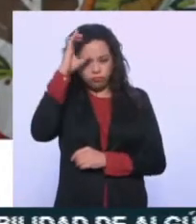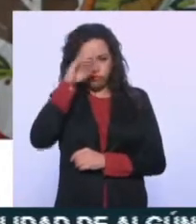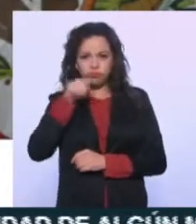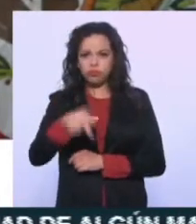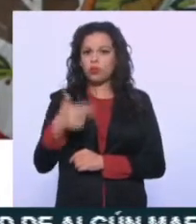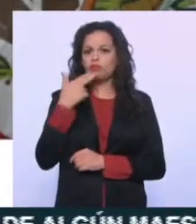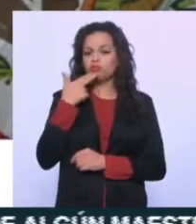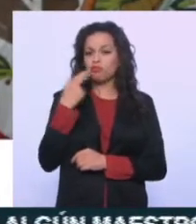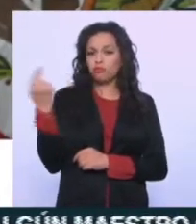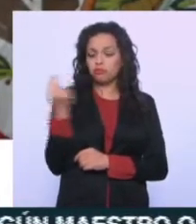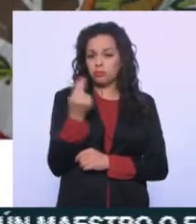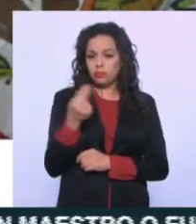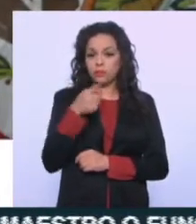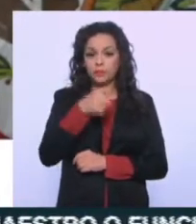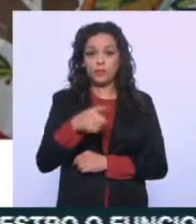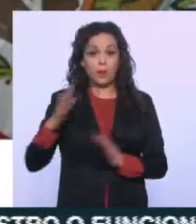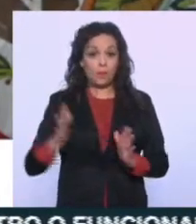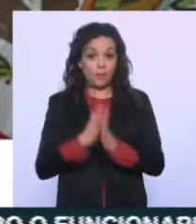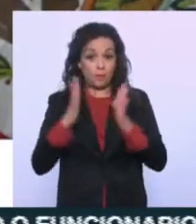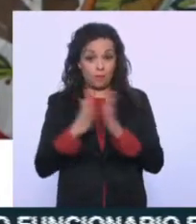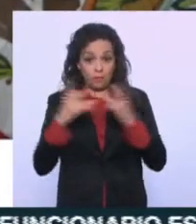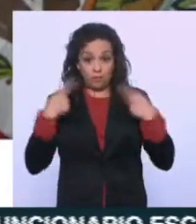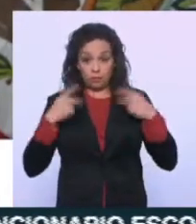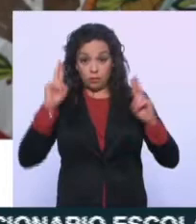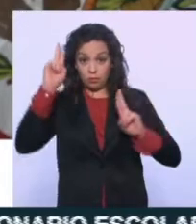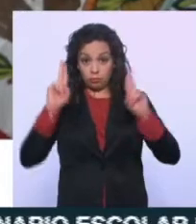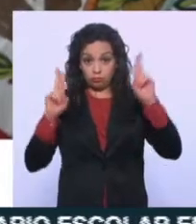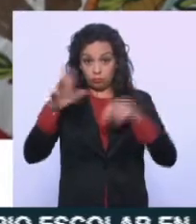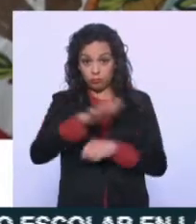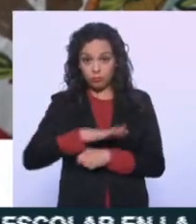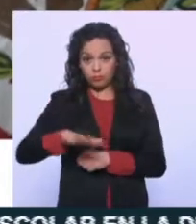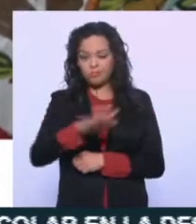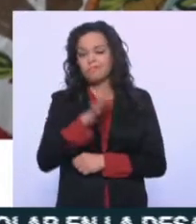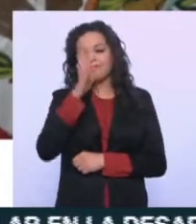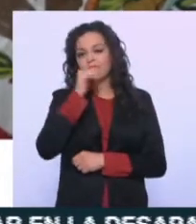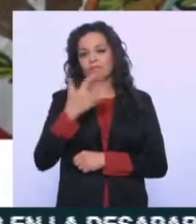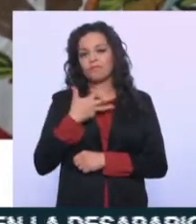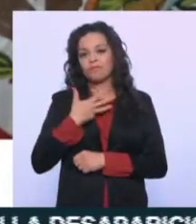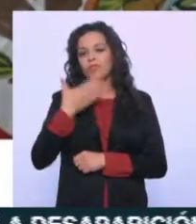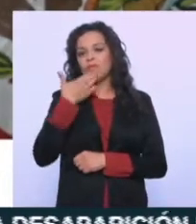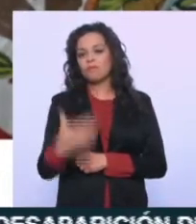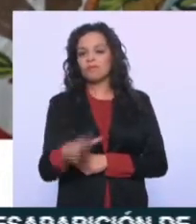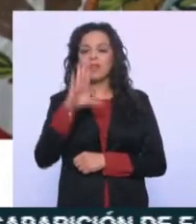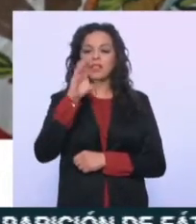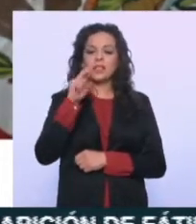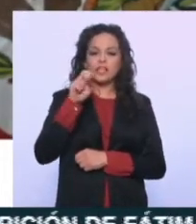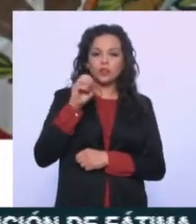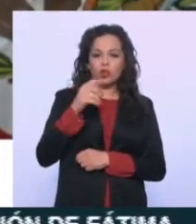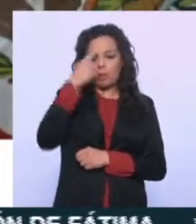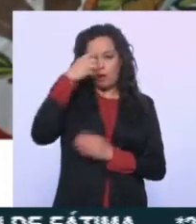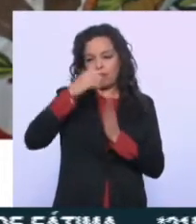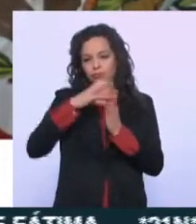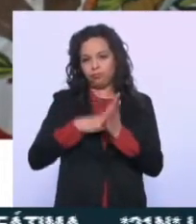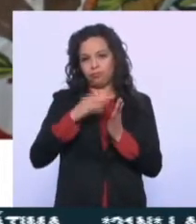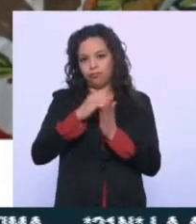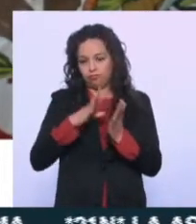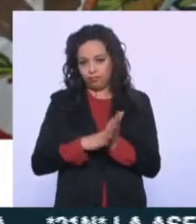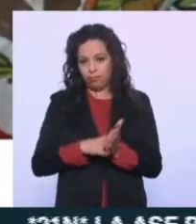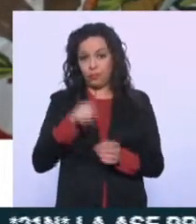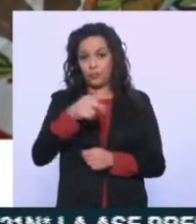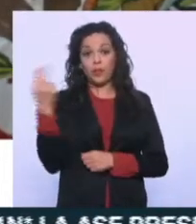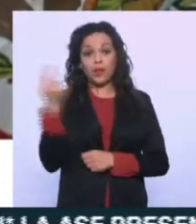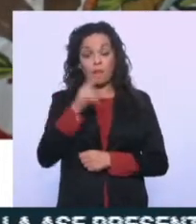contamos con la participación de la sociedad, pues no se podrá tener el mejor censo. El mejor censo es aquel en el que tenemos una sociedad